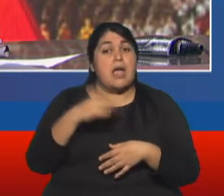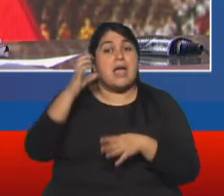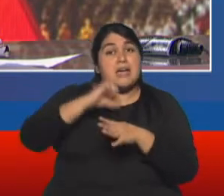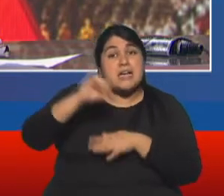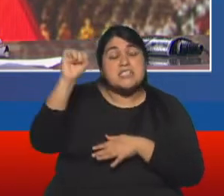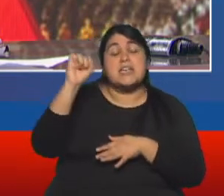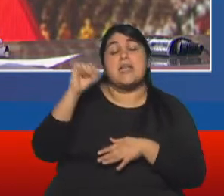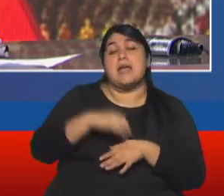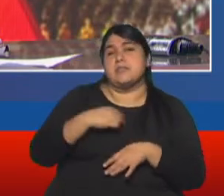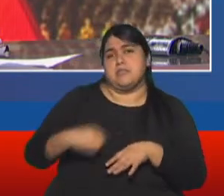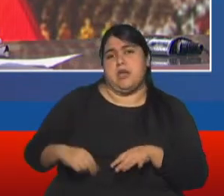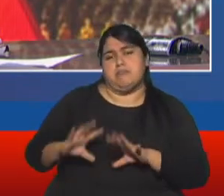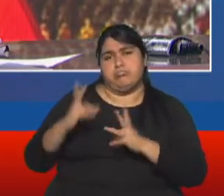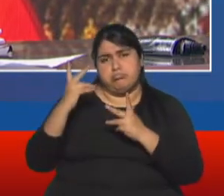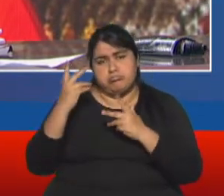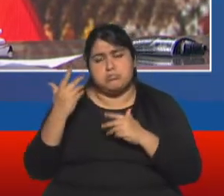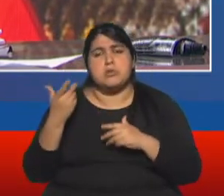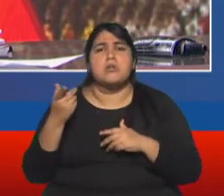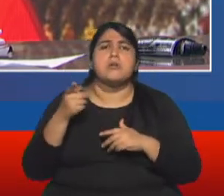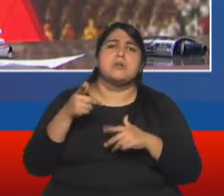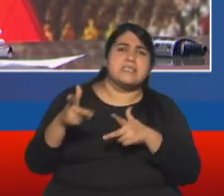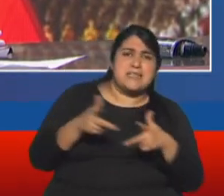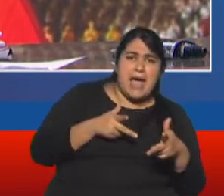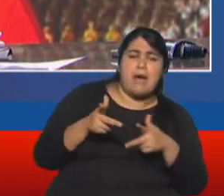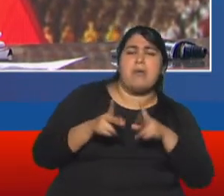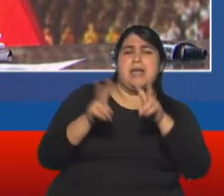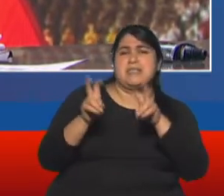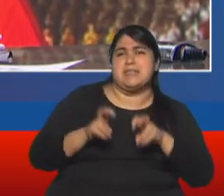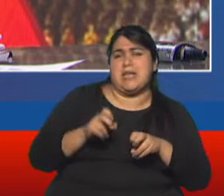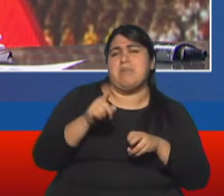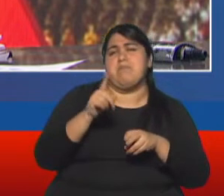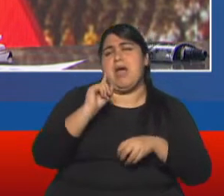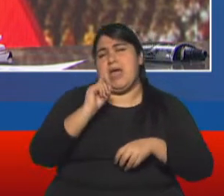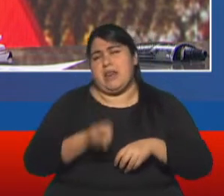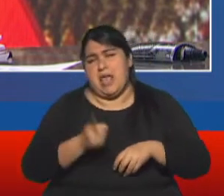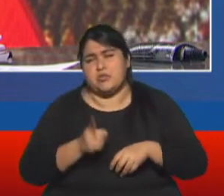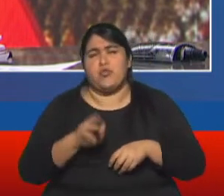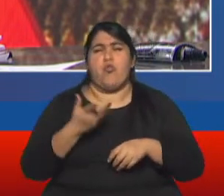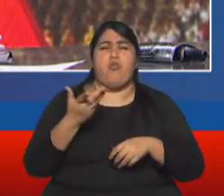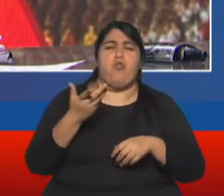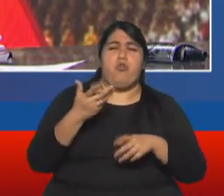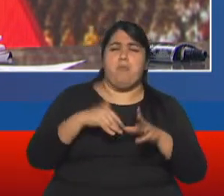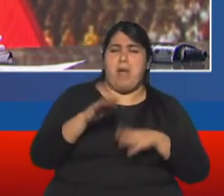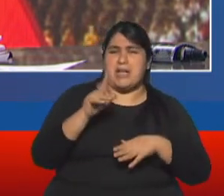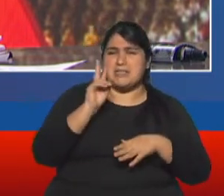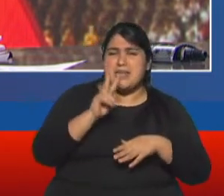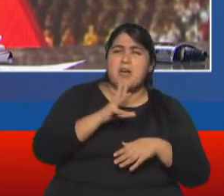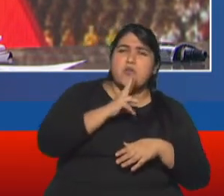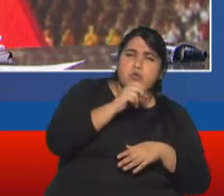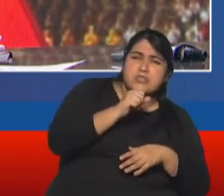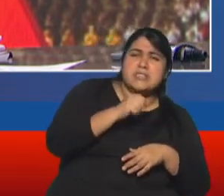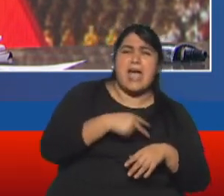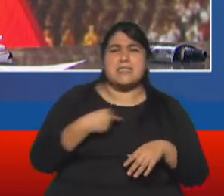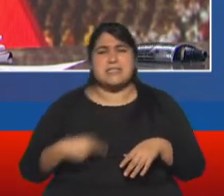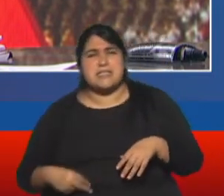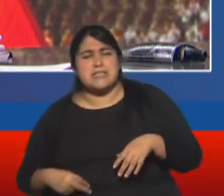china. Se habla nuevamente del tema del riesgo del eje Rusia-China